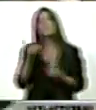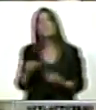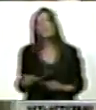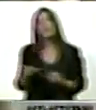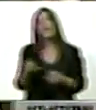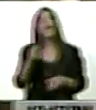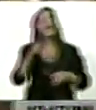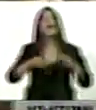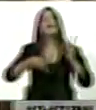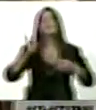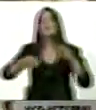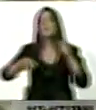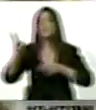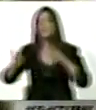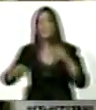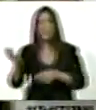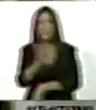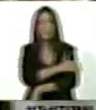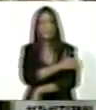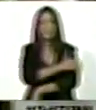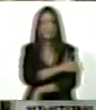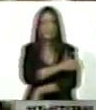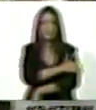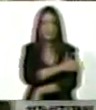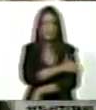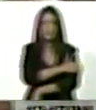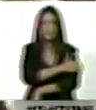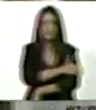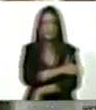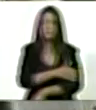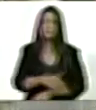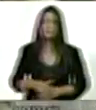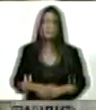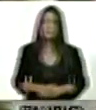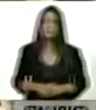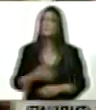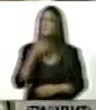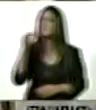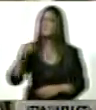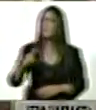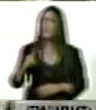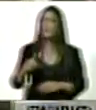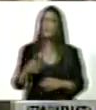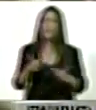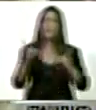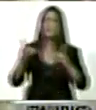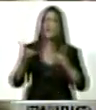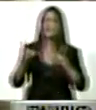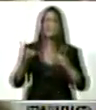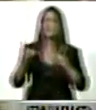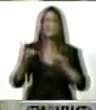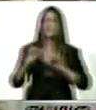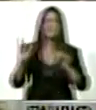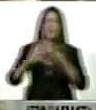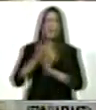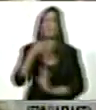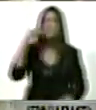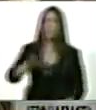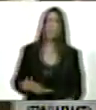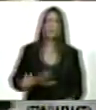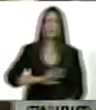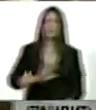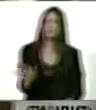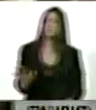bueno, ya algunos voceros de la oposición dan esta mesa de diálogo como un diálogo muerto, así lo han